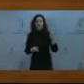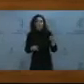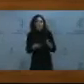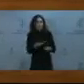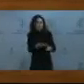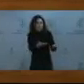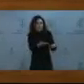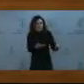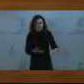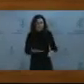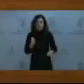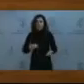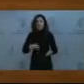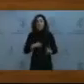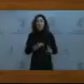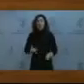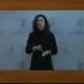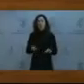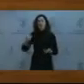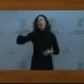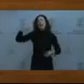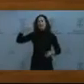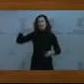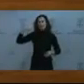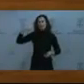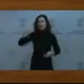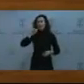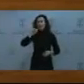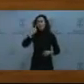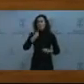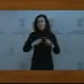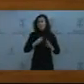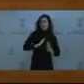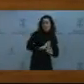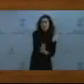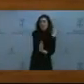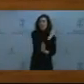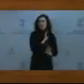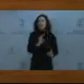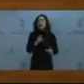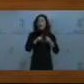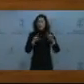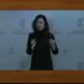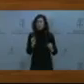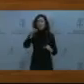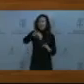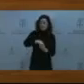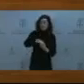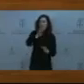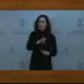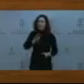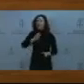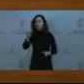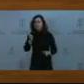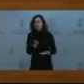hace antes de 1 año y medio, muchas de las comunidades, incluidas Asturias, pidieron precisamente al Gobierno central que se